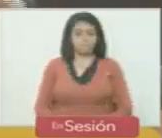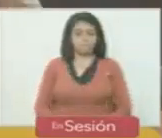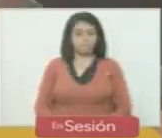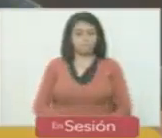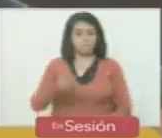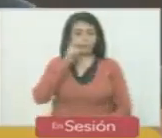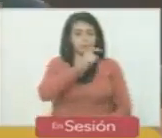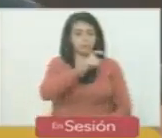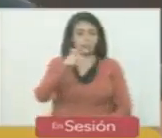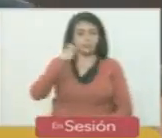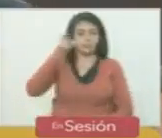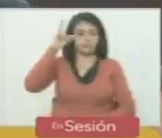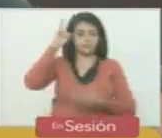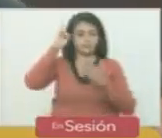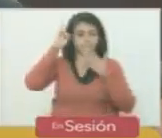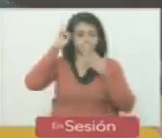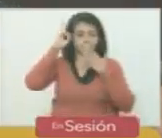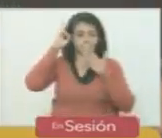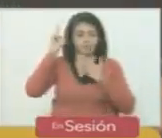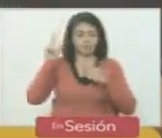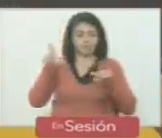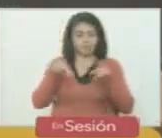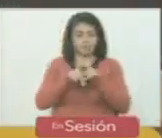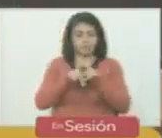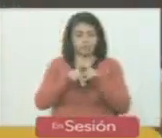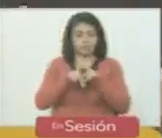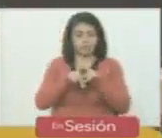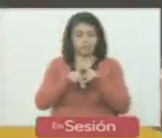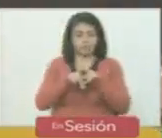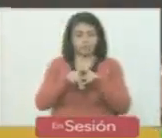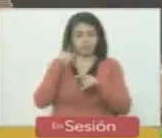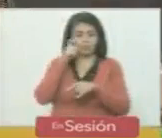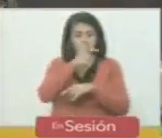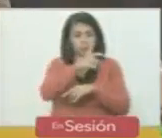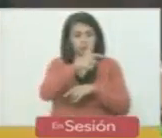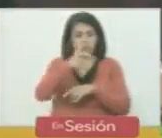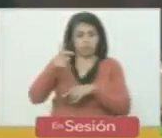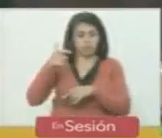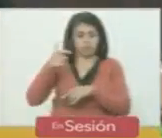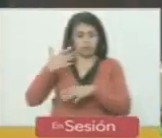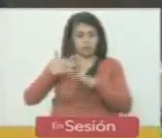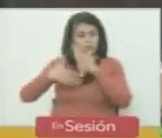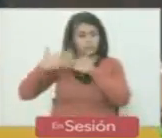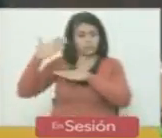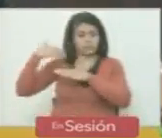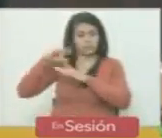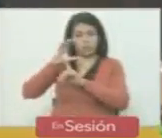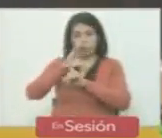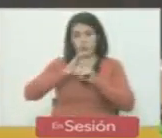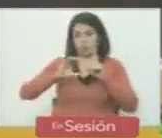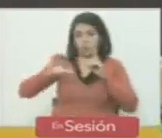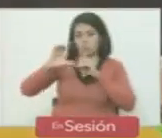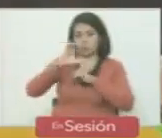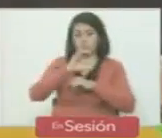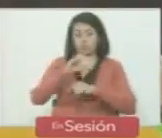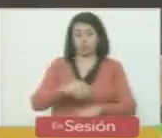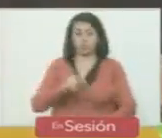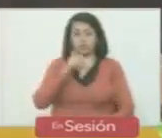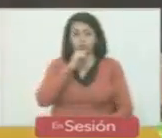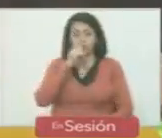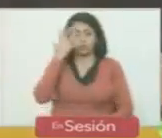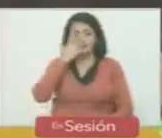los pueblos indígenas como pobladores ancestrales de su cultura. No hay